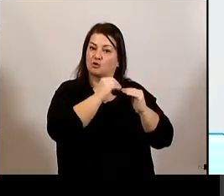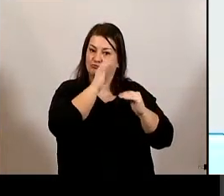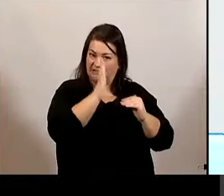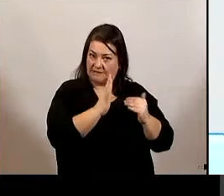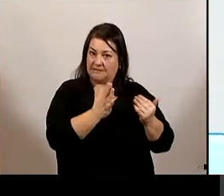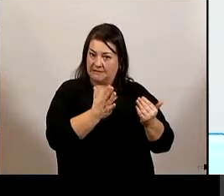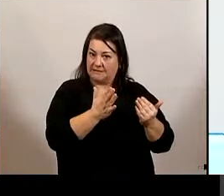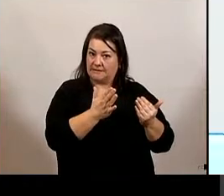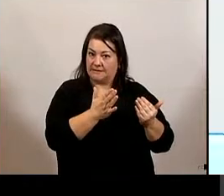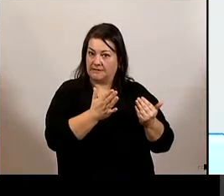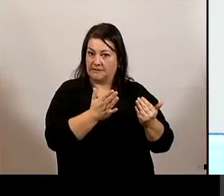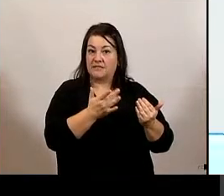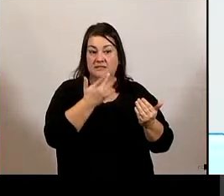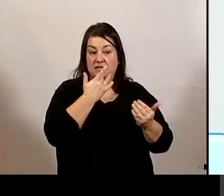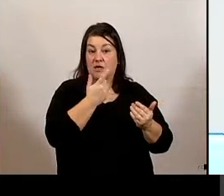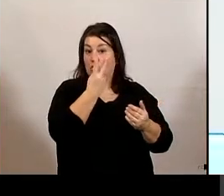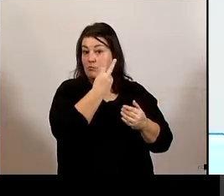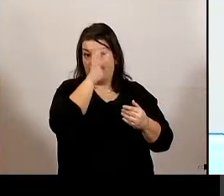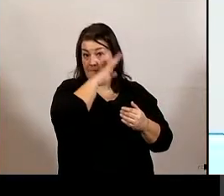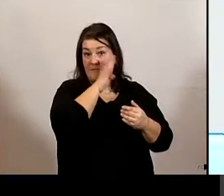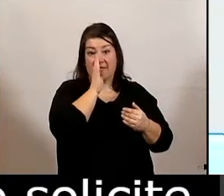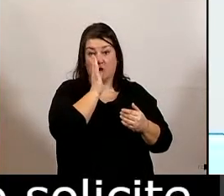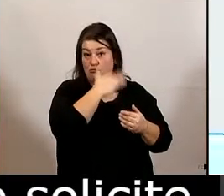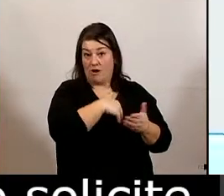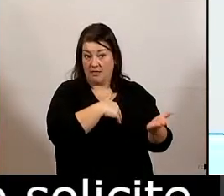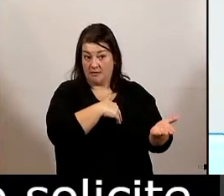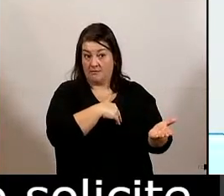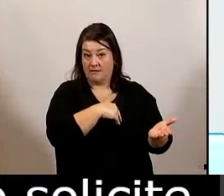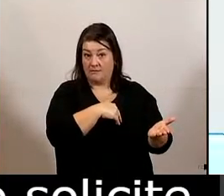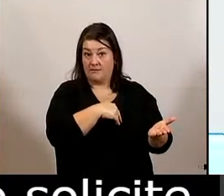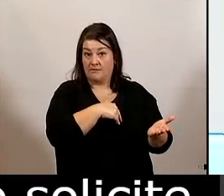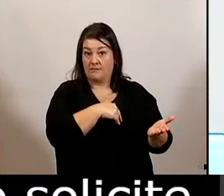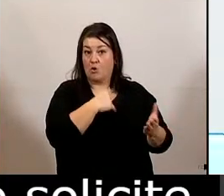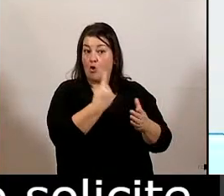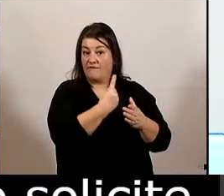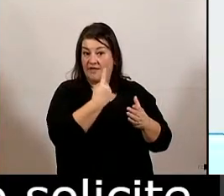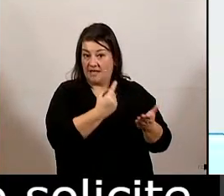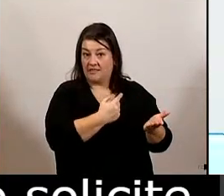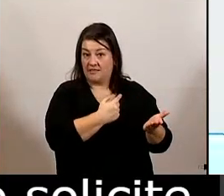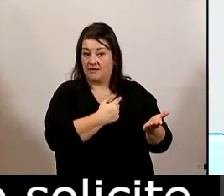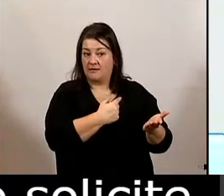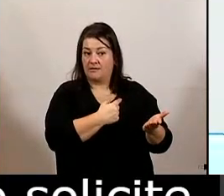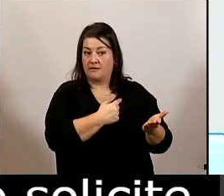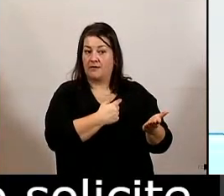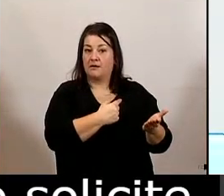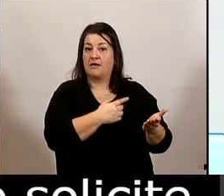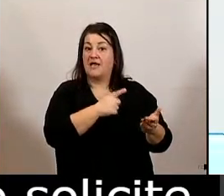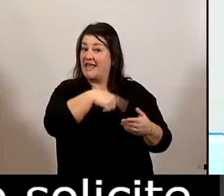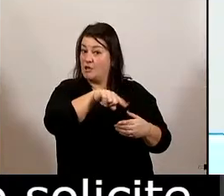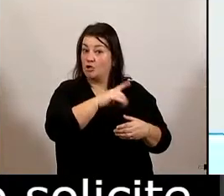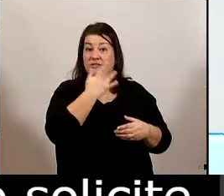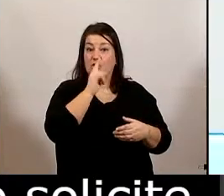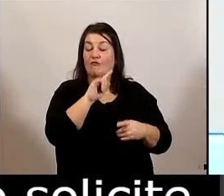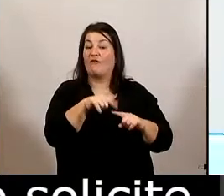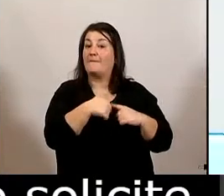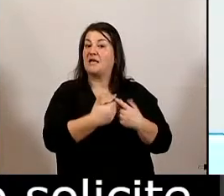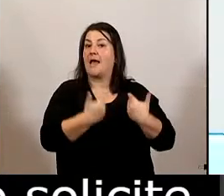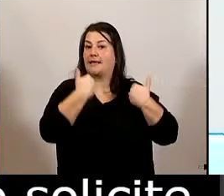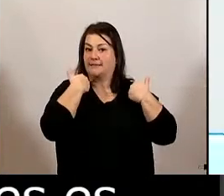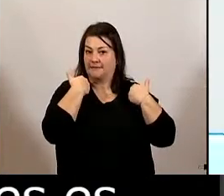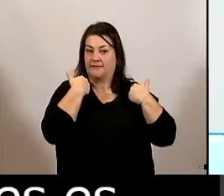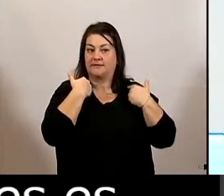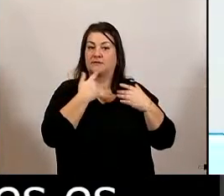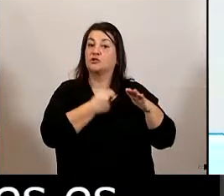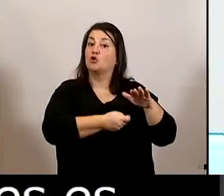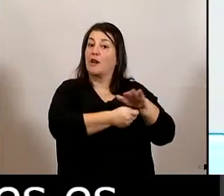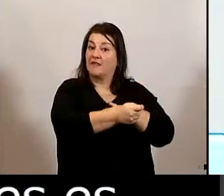si ninguno de los dos padres es el causante de la orfandad, pues serán ellos y si no el familiar que le corresponde. En cuanto lo